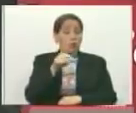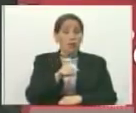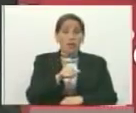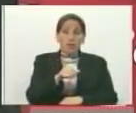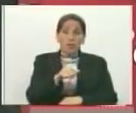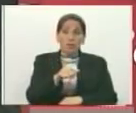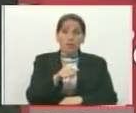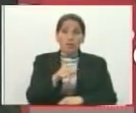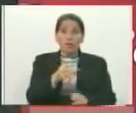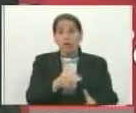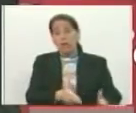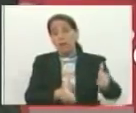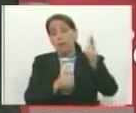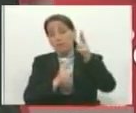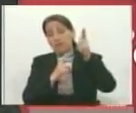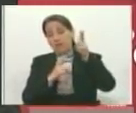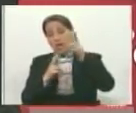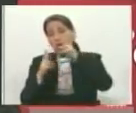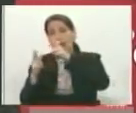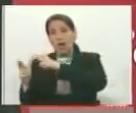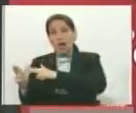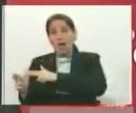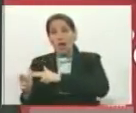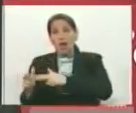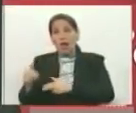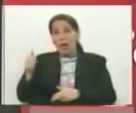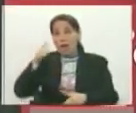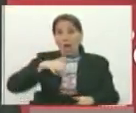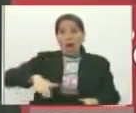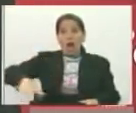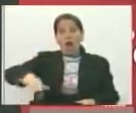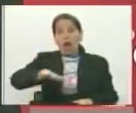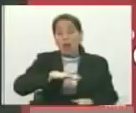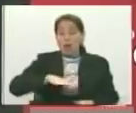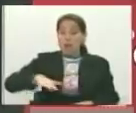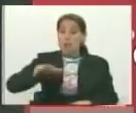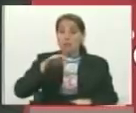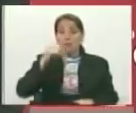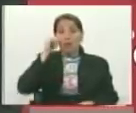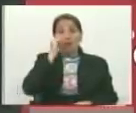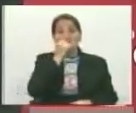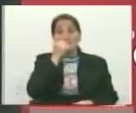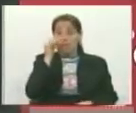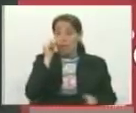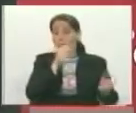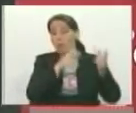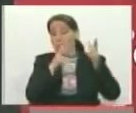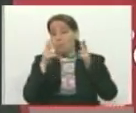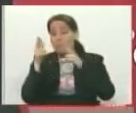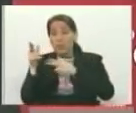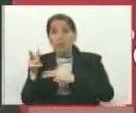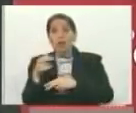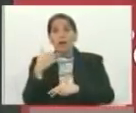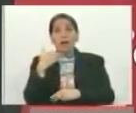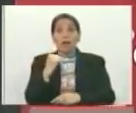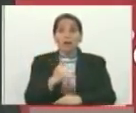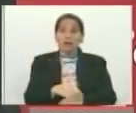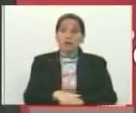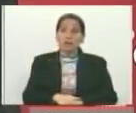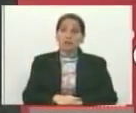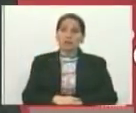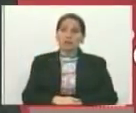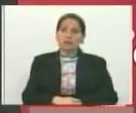unas ametralladoras para dispararle, vaya usted a saber a quién es. Y hay videos donde ellos le disparan. ¿Dónde cayeron esas balas, Dios